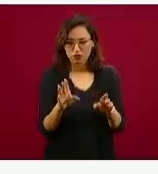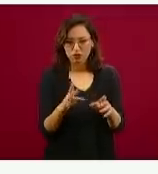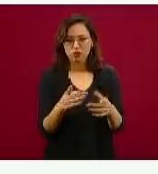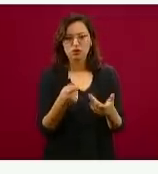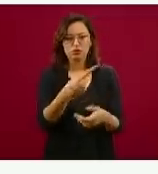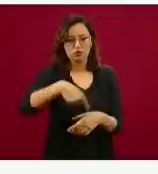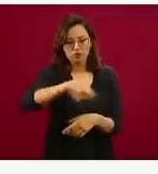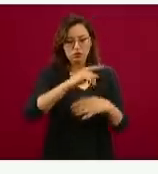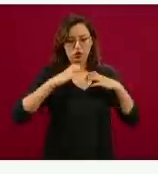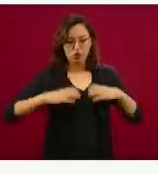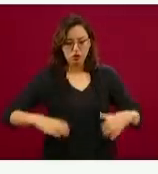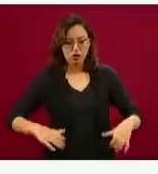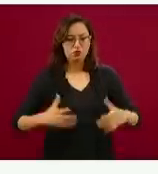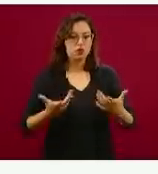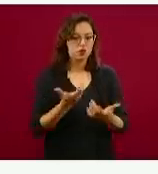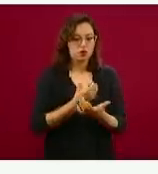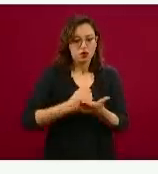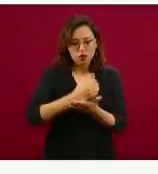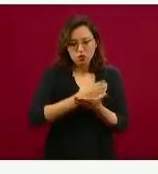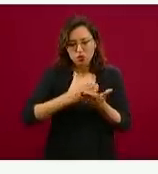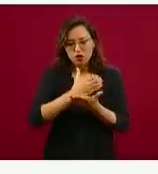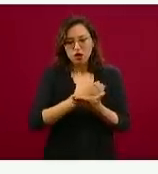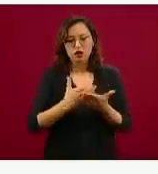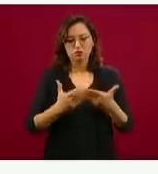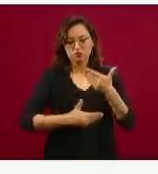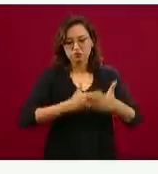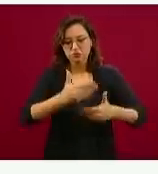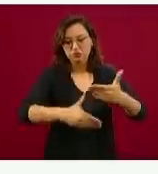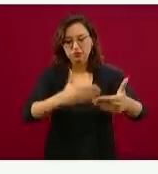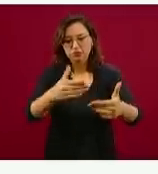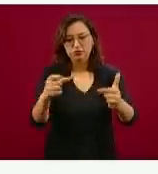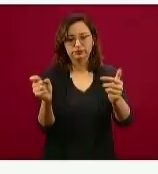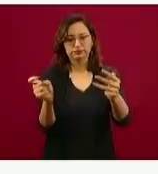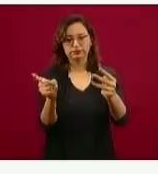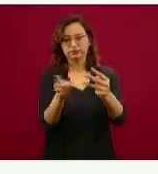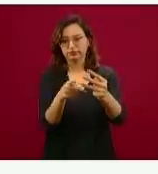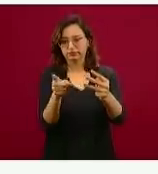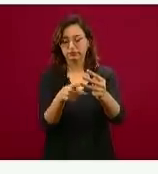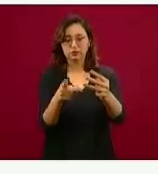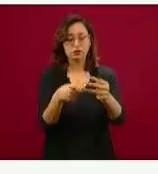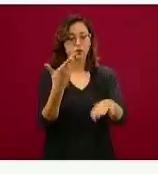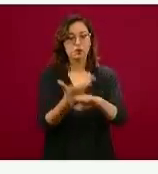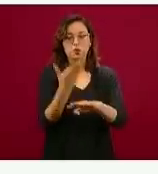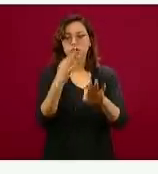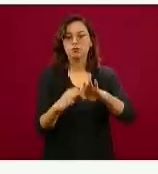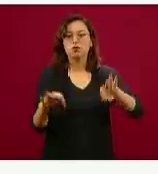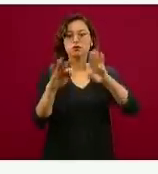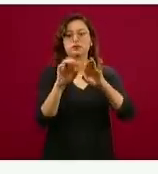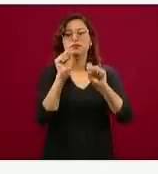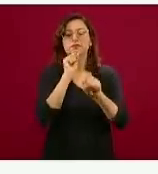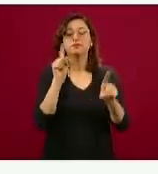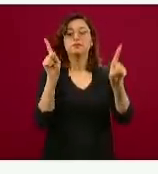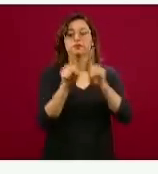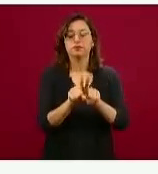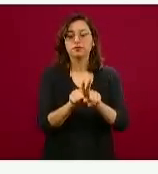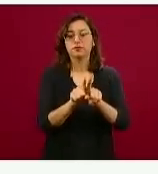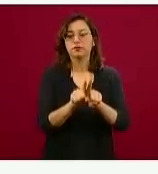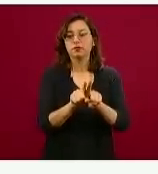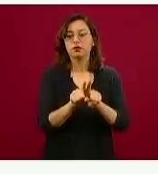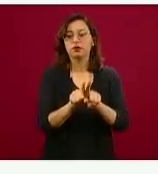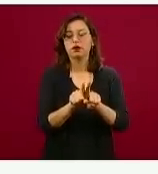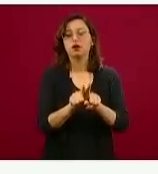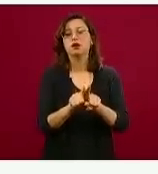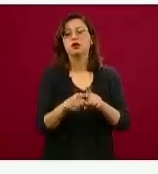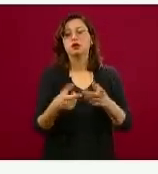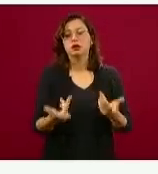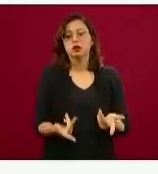la recuperación pronta de las personas. Y el último documento es también muy importante porque es la guía o el proceso